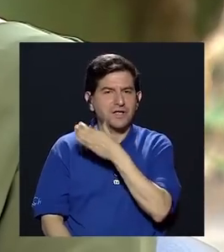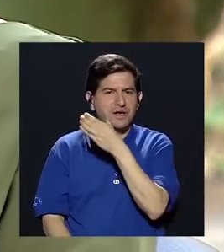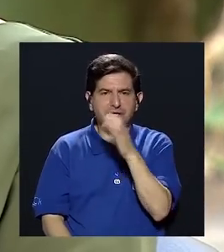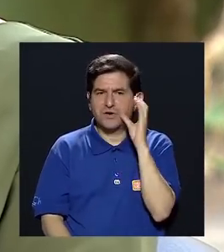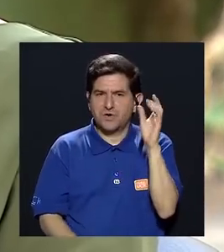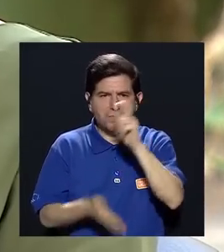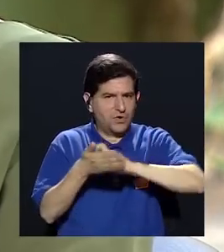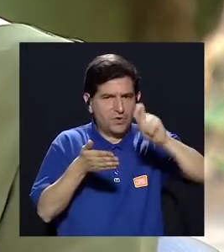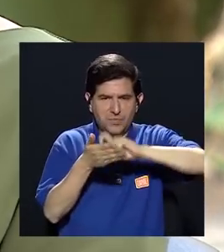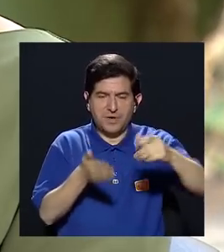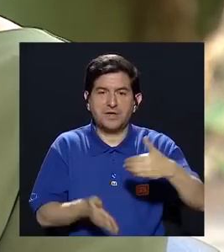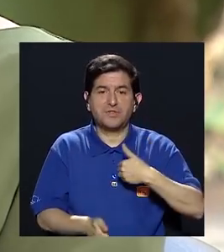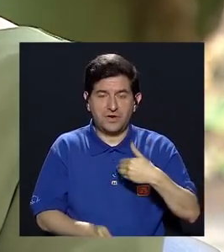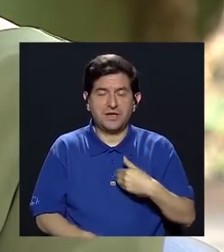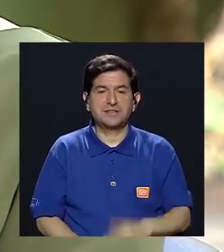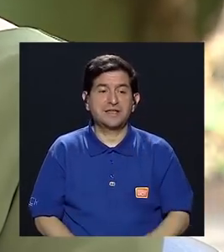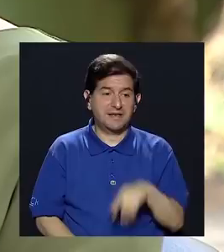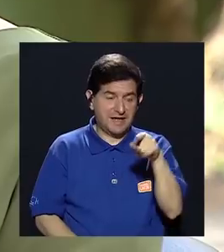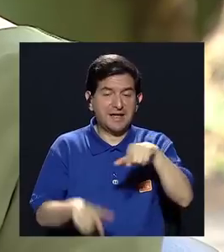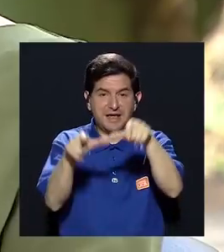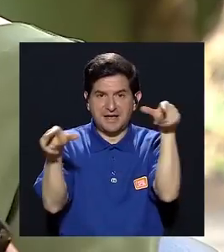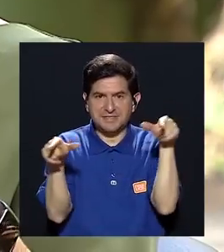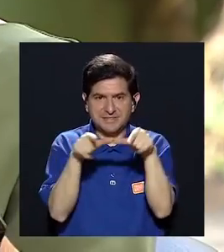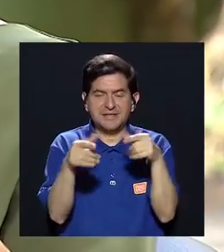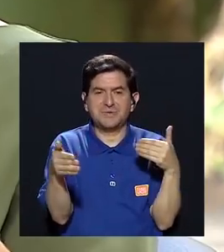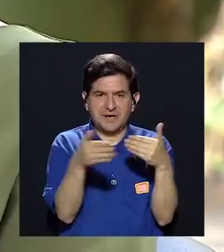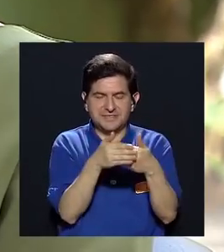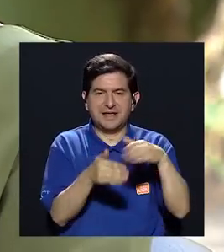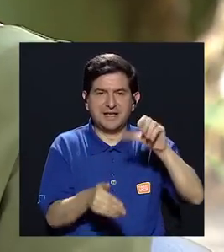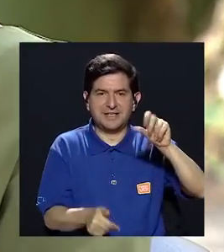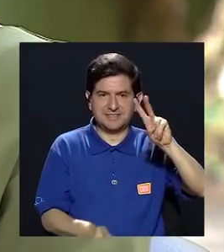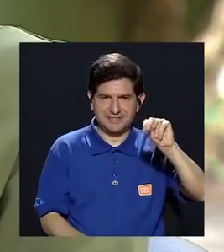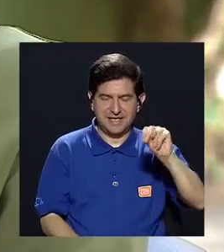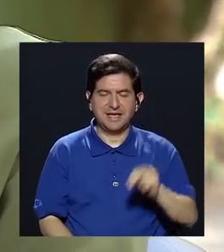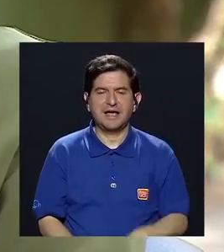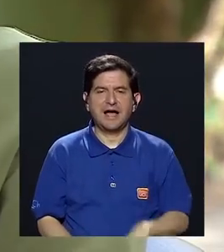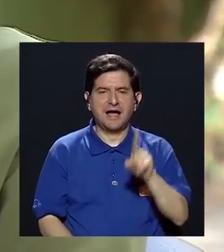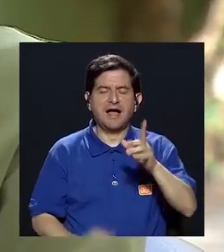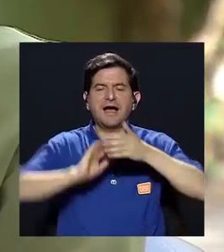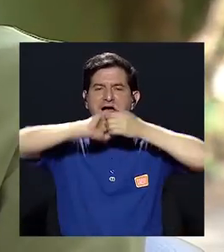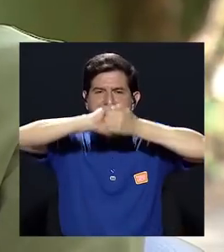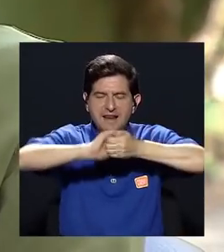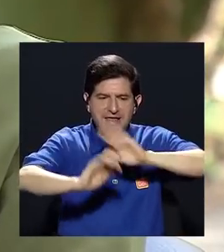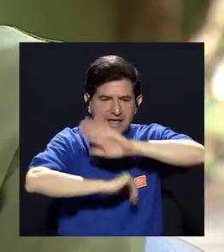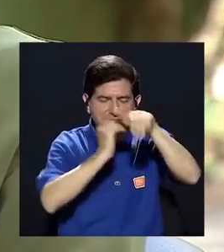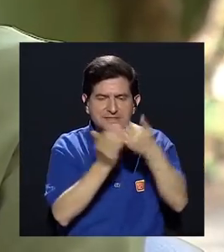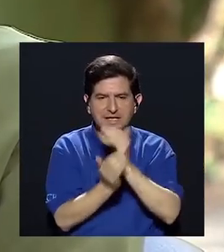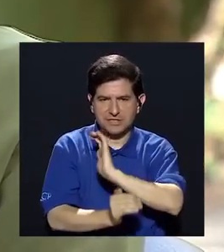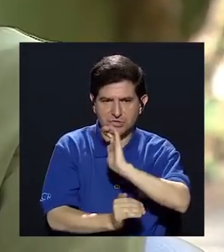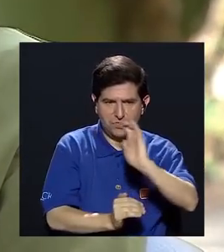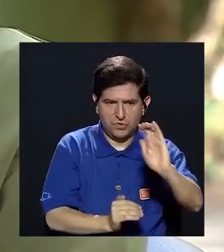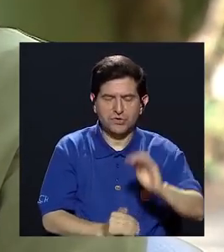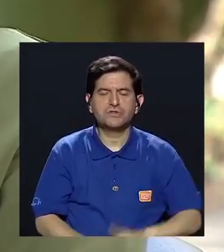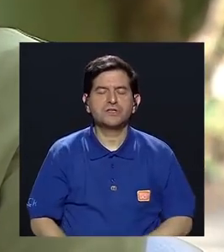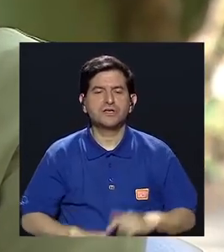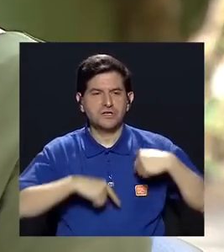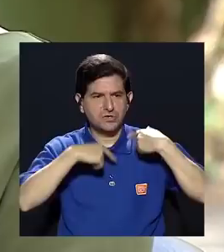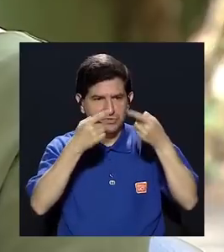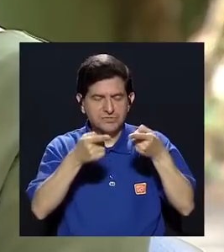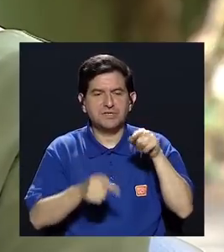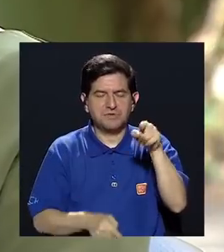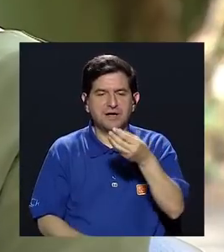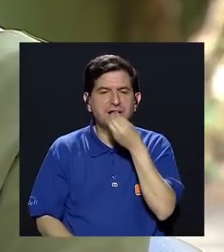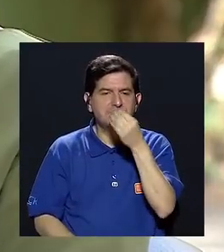comedor escolar y tenían el SEN cerca. Entonces hubo una alianza donde todos los niños escolares podían llegar al